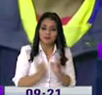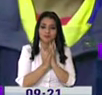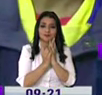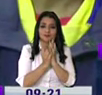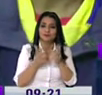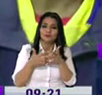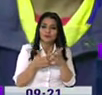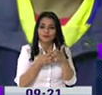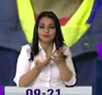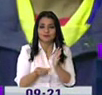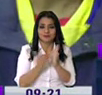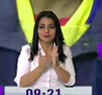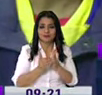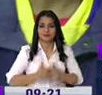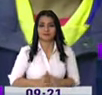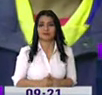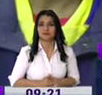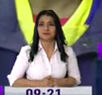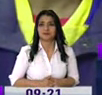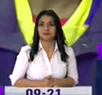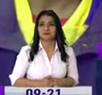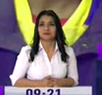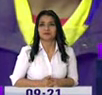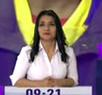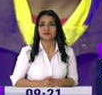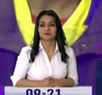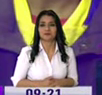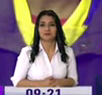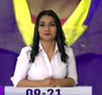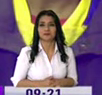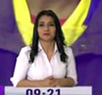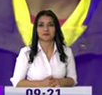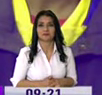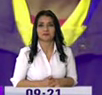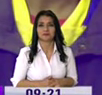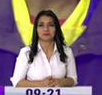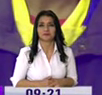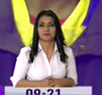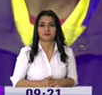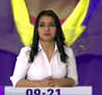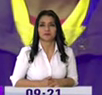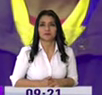nuevamente. En Quito informó Andrea Valareso.